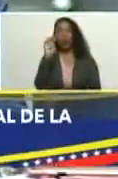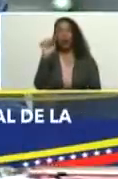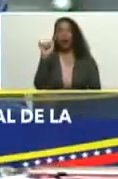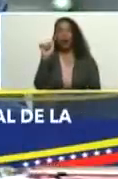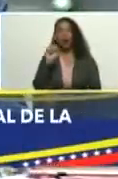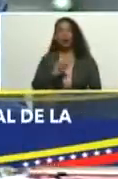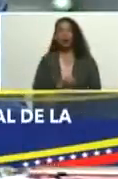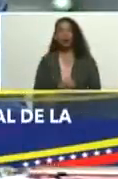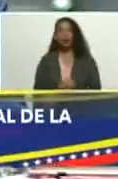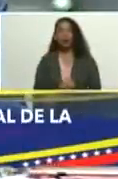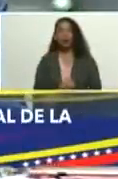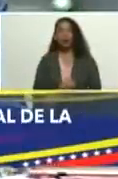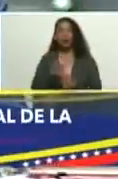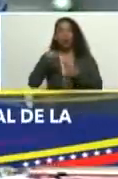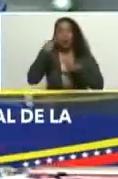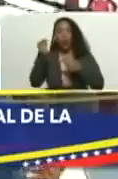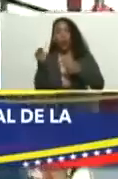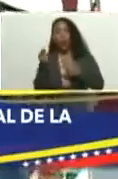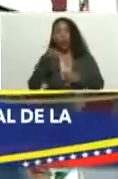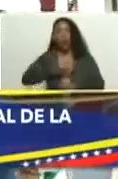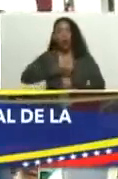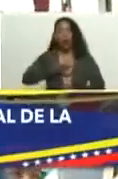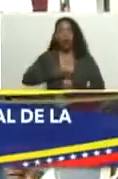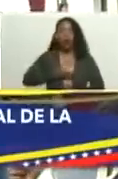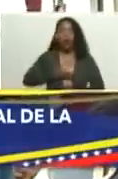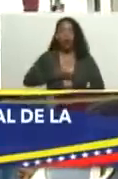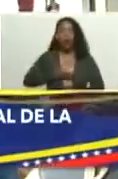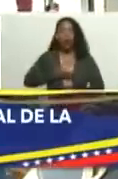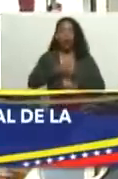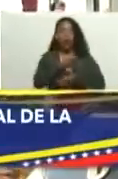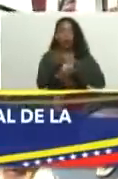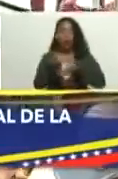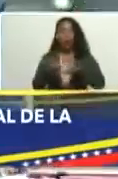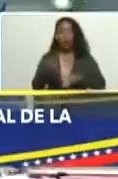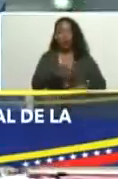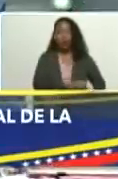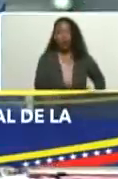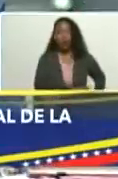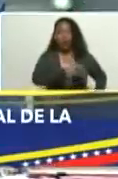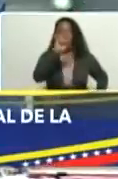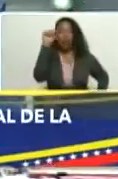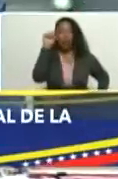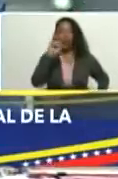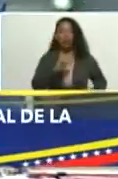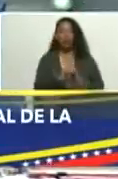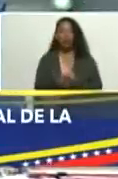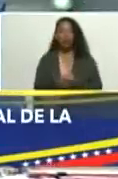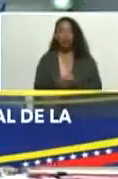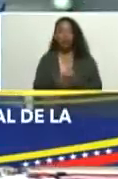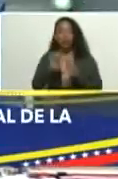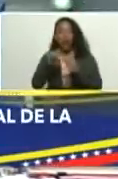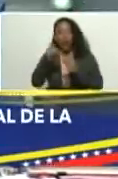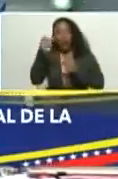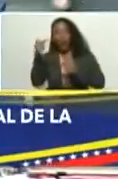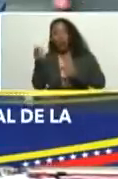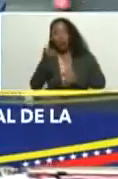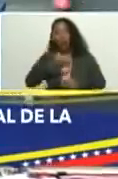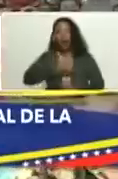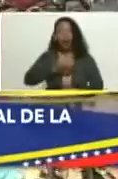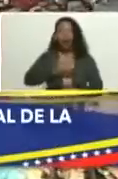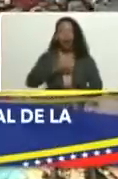Oscar Orsini, alcalde de Tocuyito, municipio de Libertador, a Lirio Sánchez, alcalde de Morón,